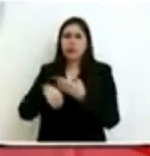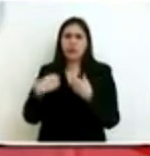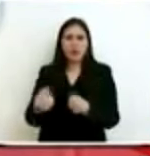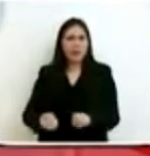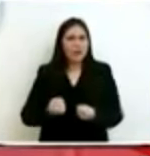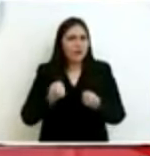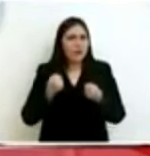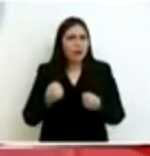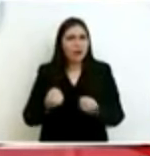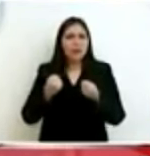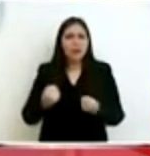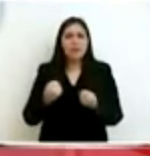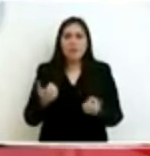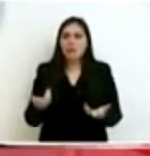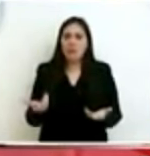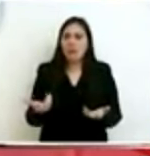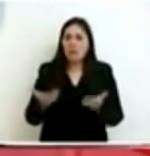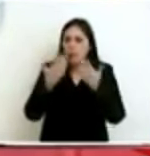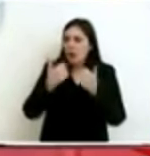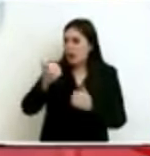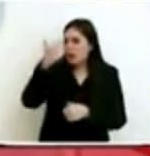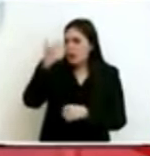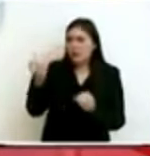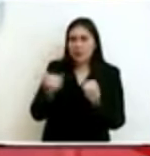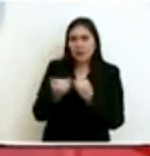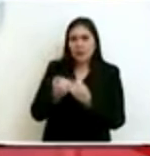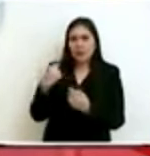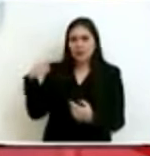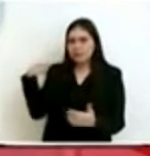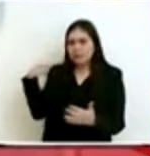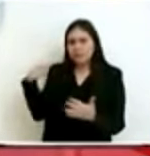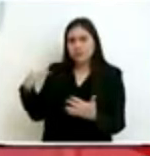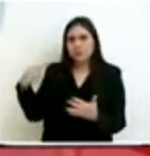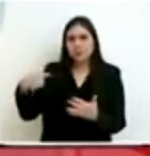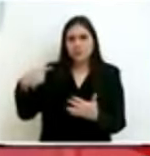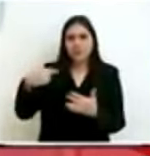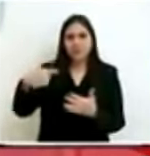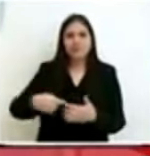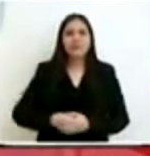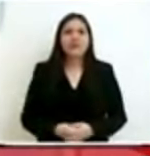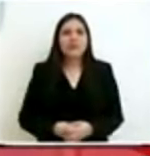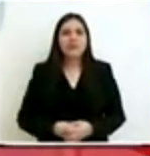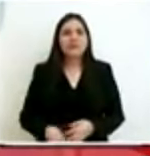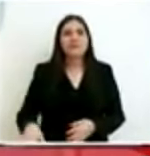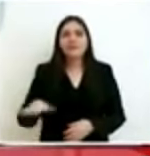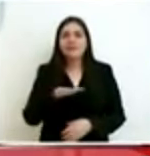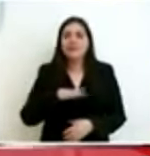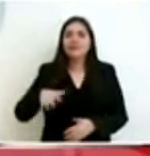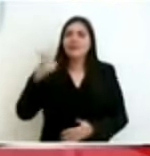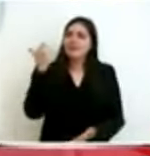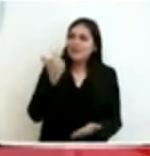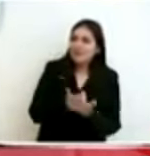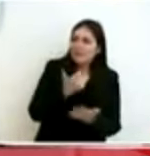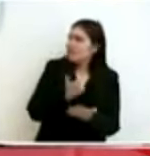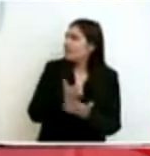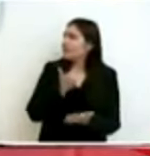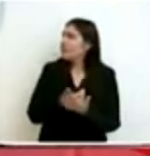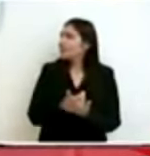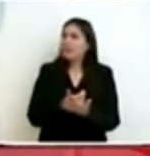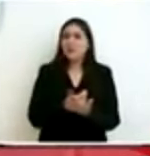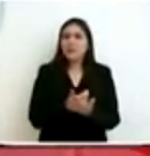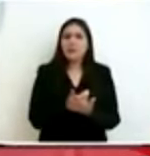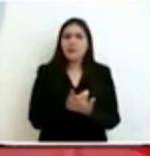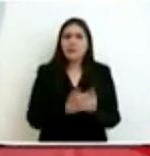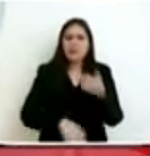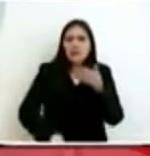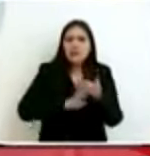sin sentido como el de estos días. A base de amenazas y agresiones. Vuelvo a pedir a